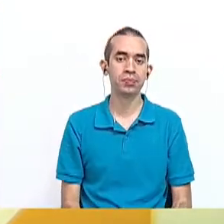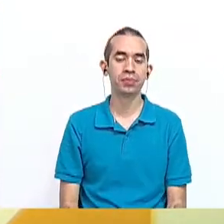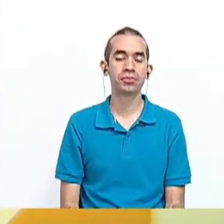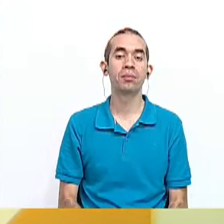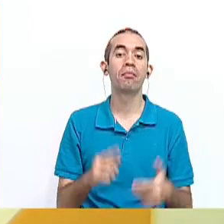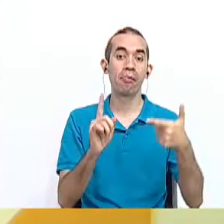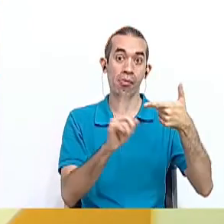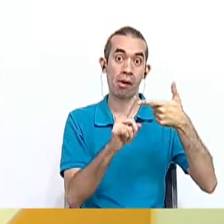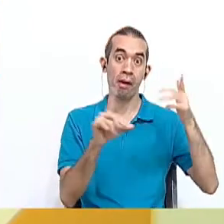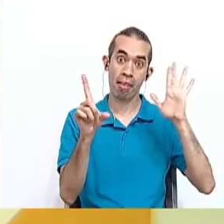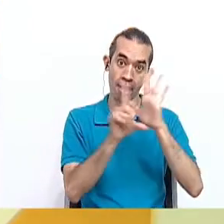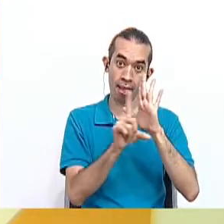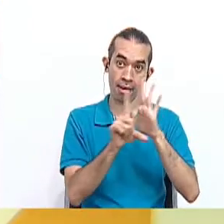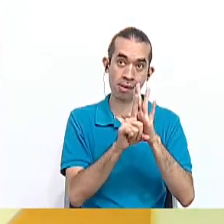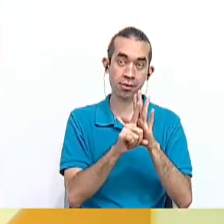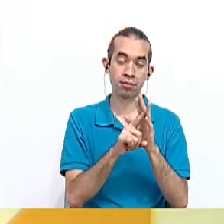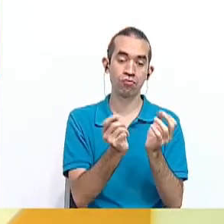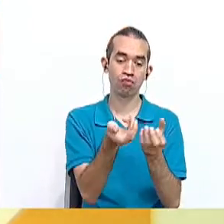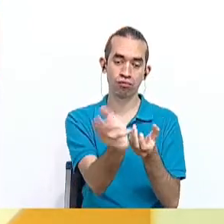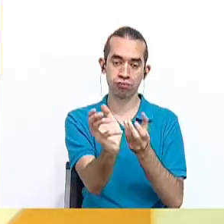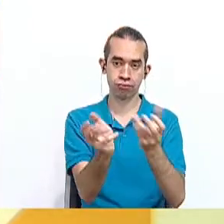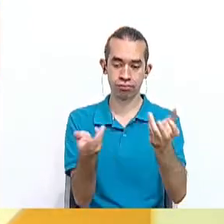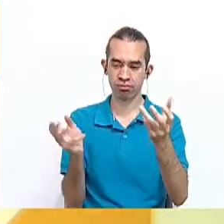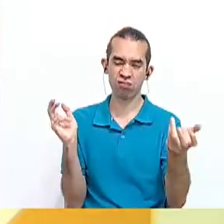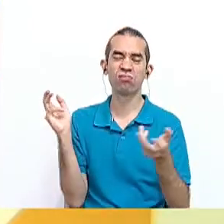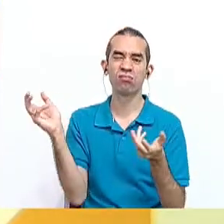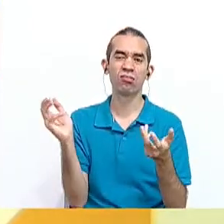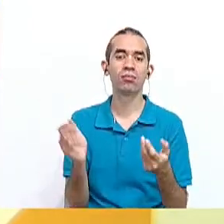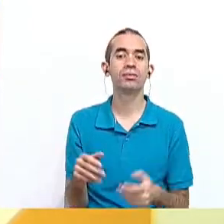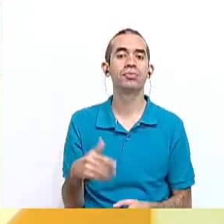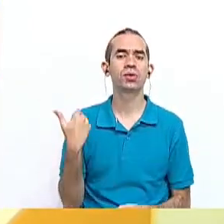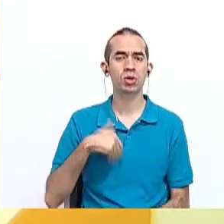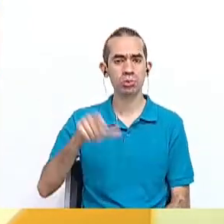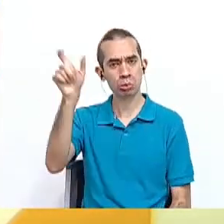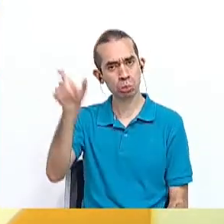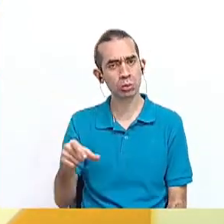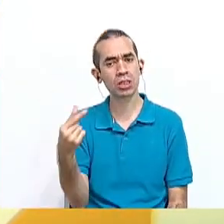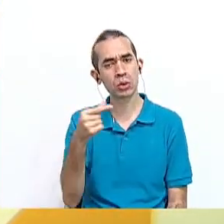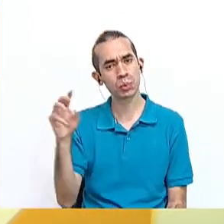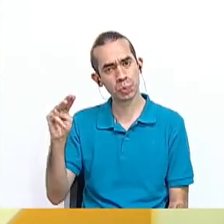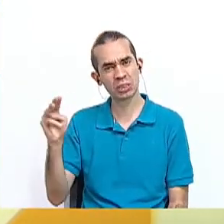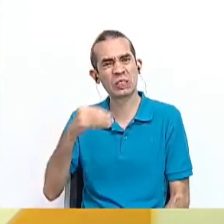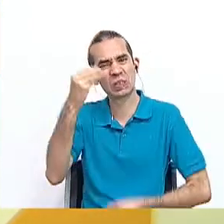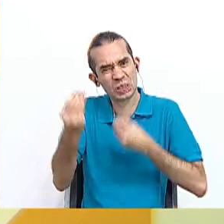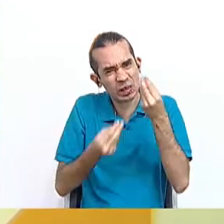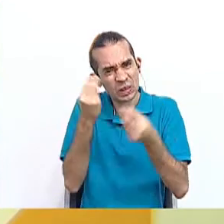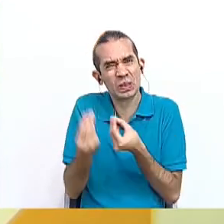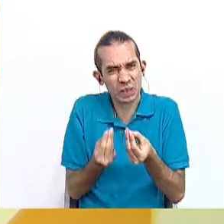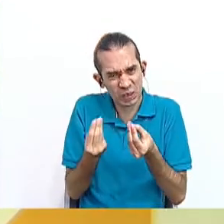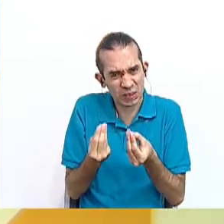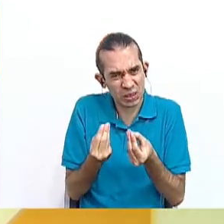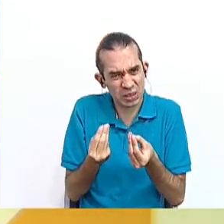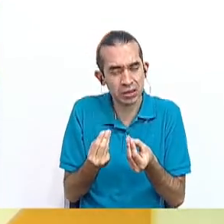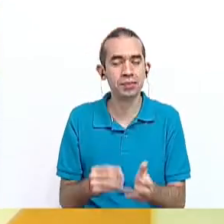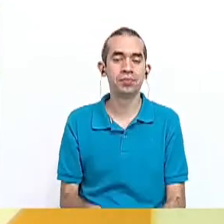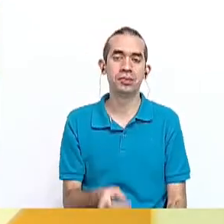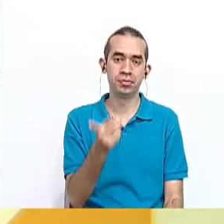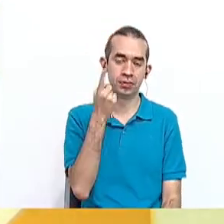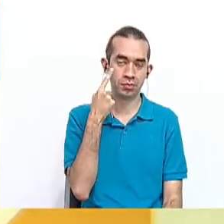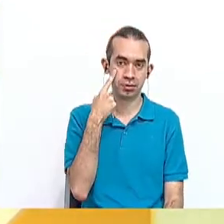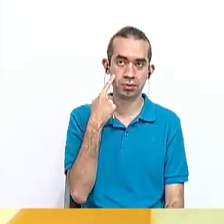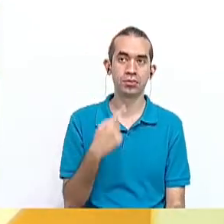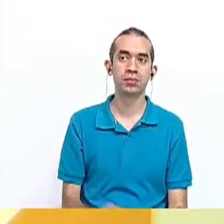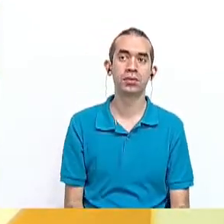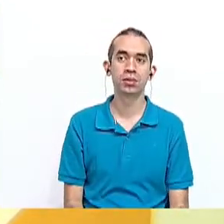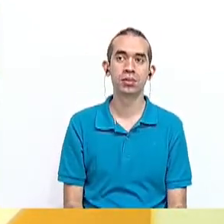ley es la ley de la segregación. ¿Qué hizo Gregorio Mendel en esta ley de la segregación? Bueno, Gregorio Mendel